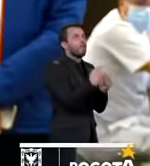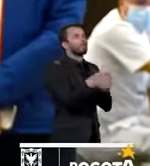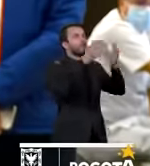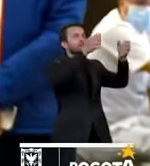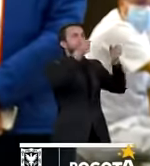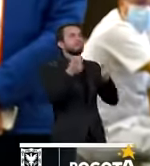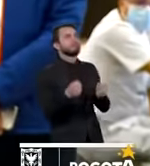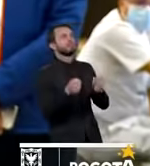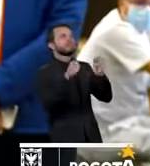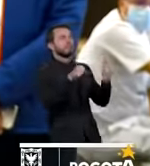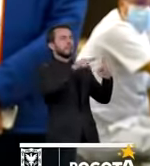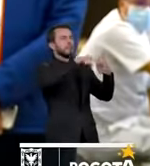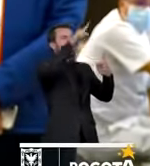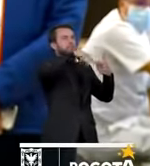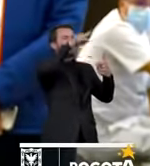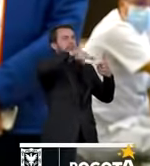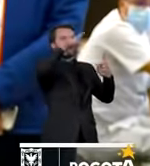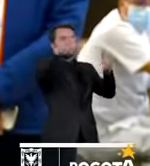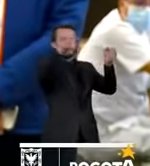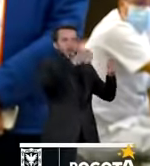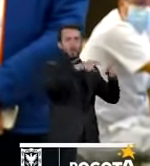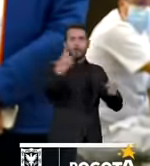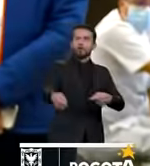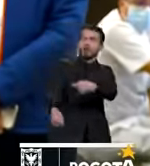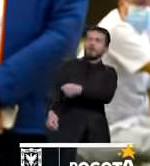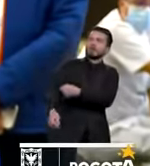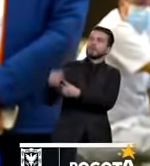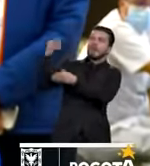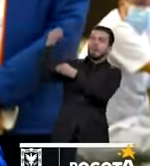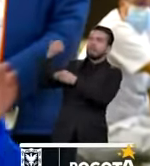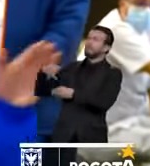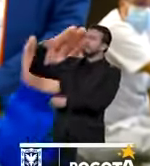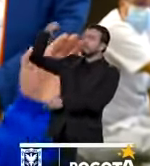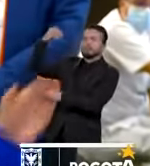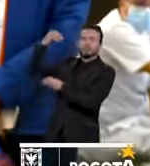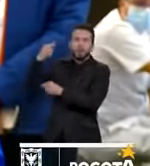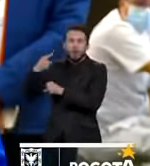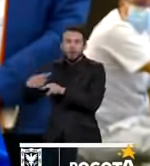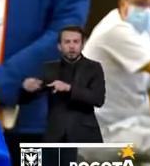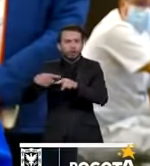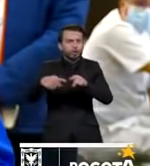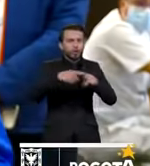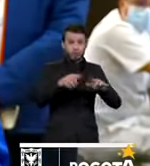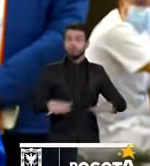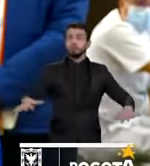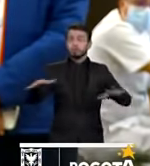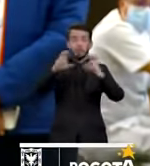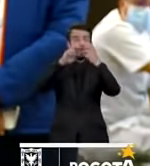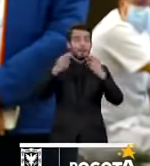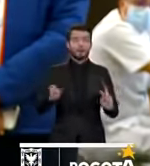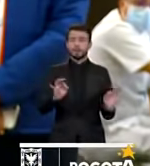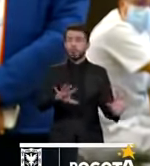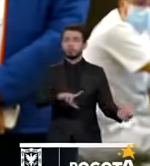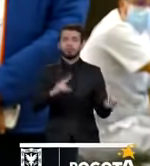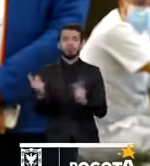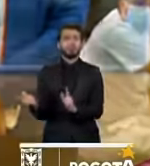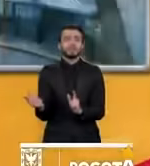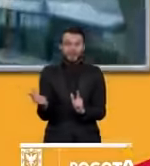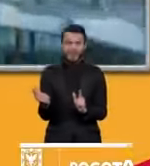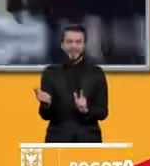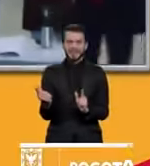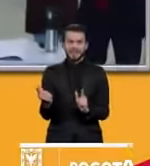centro hospitalario transitorio, empieza a funcionar porque tiene todo dispuesto y en la medida en que se requiera